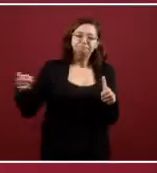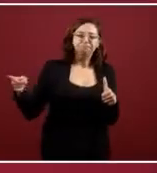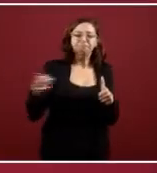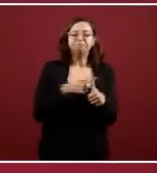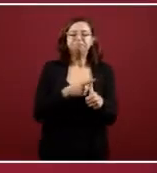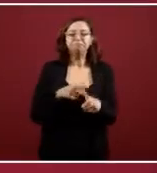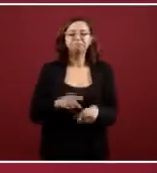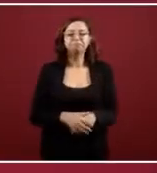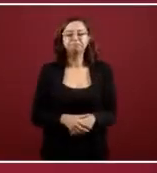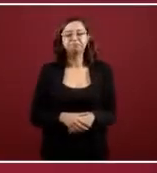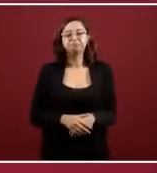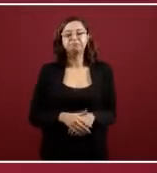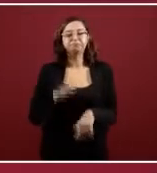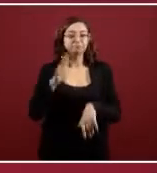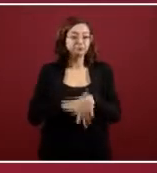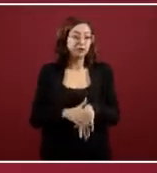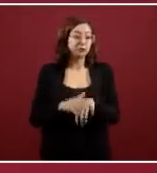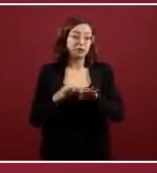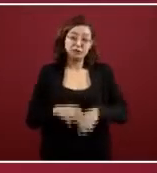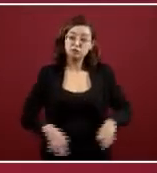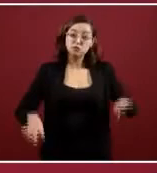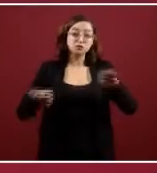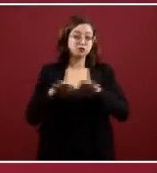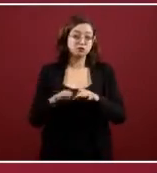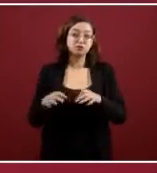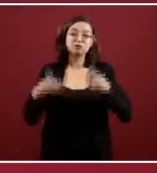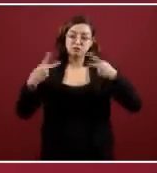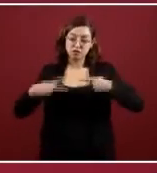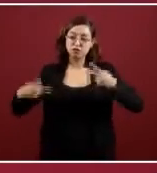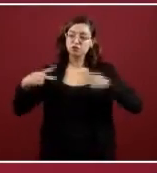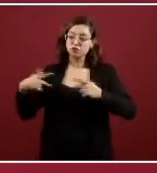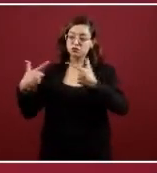Lo más importante es el interés de la colectividad.